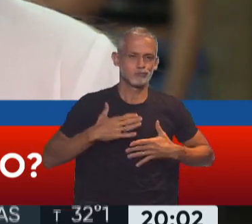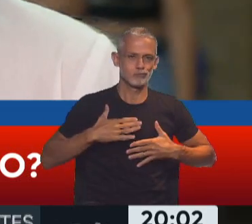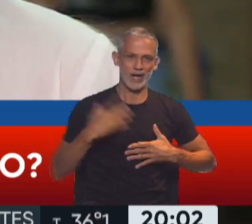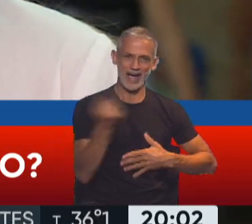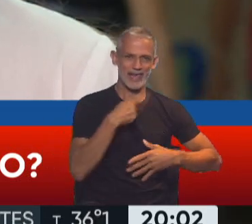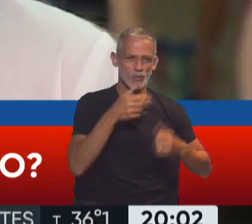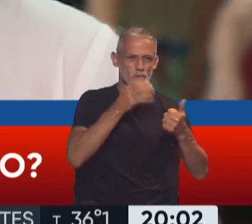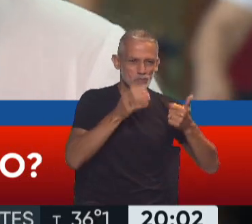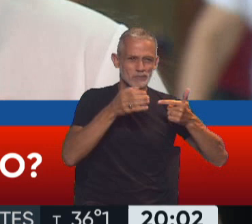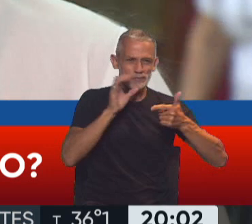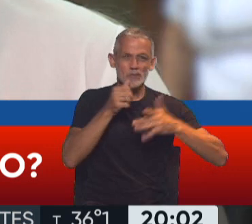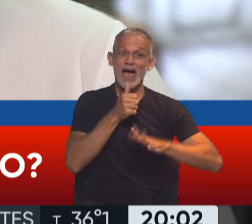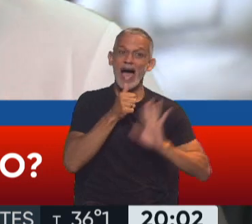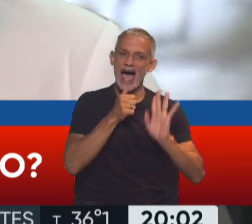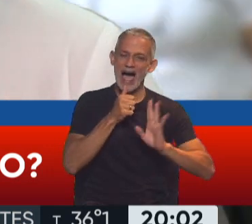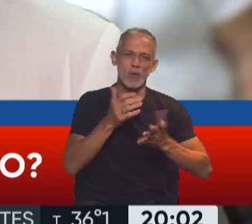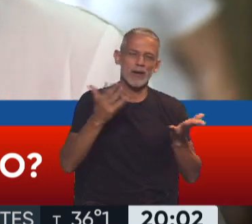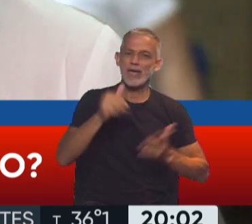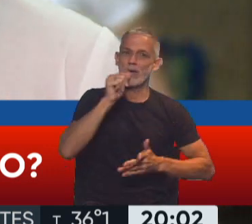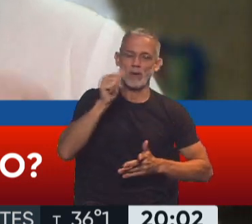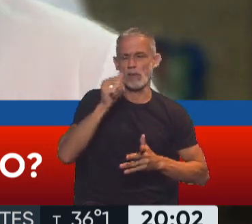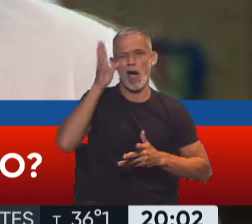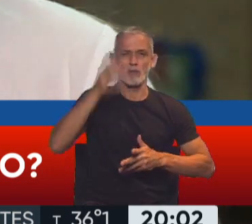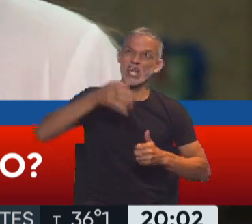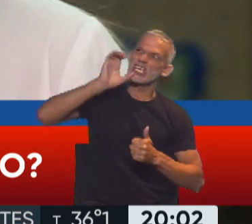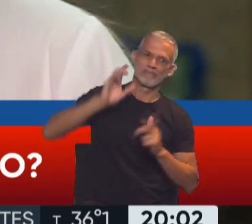hidratándose a lo largo de la noche. Y beber con moderación, ¿no? Que es lo